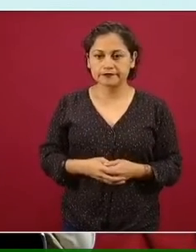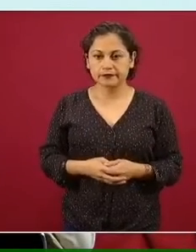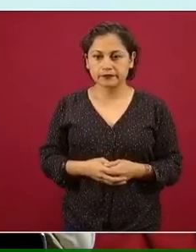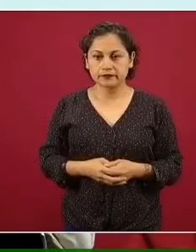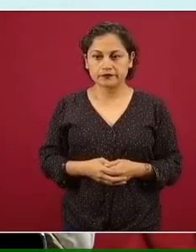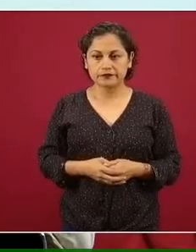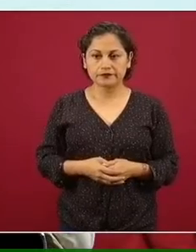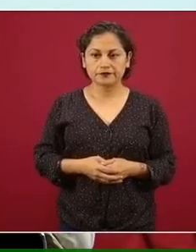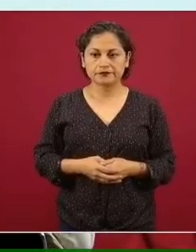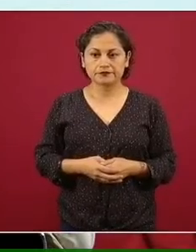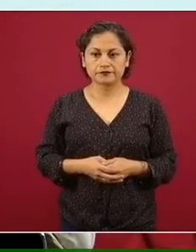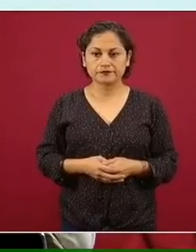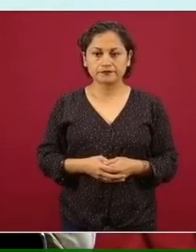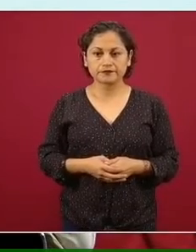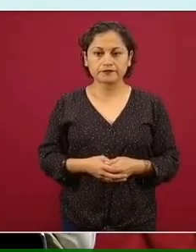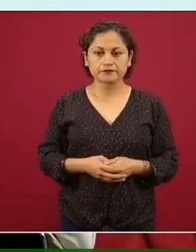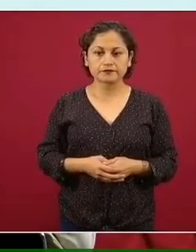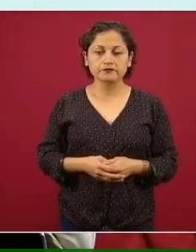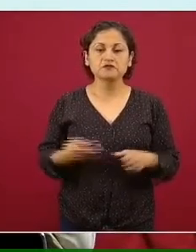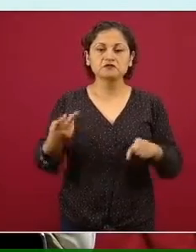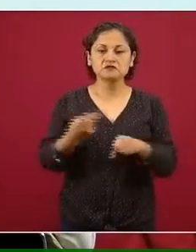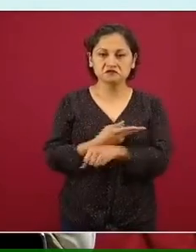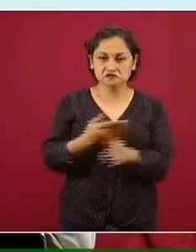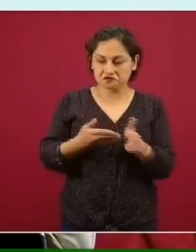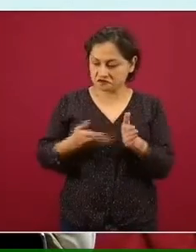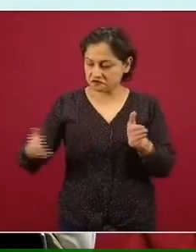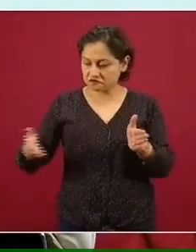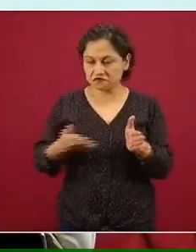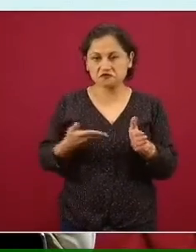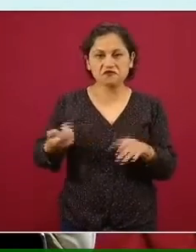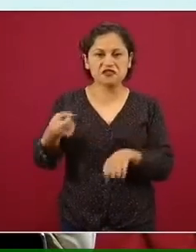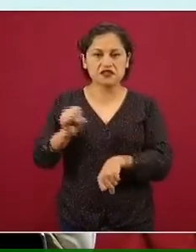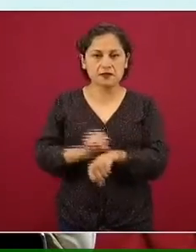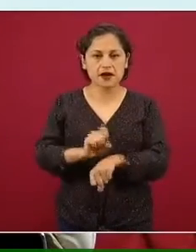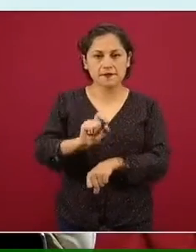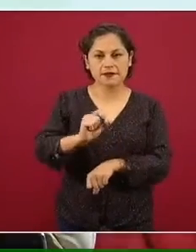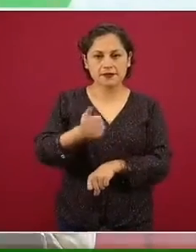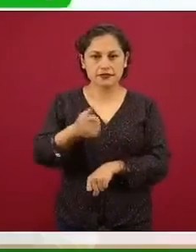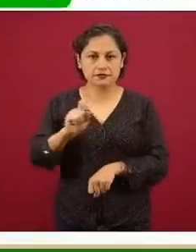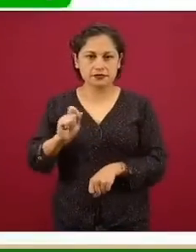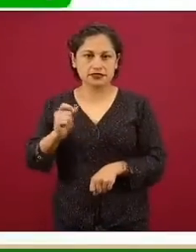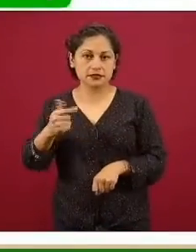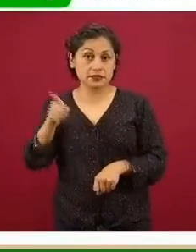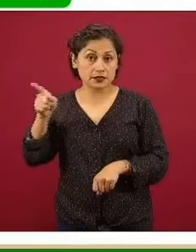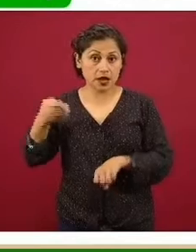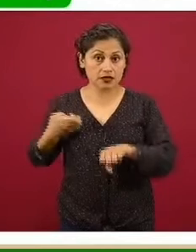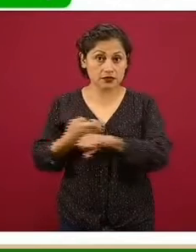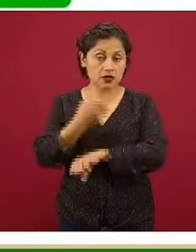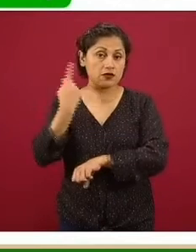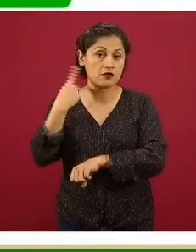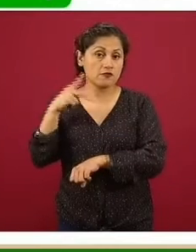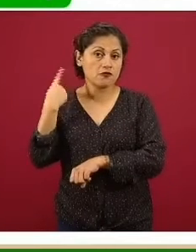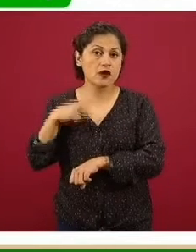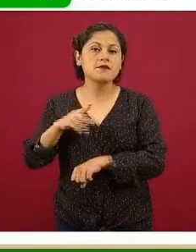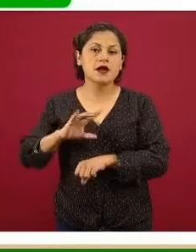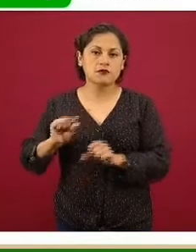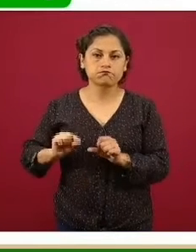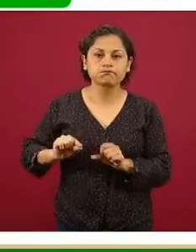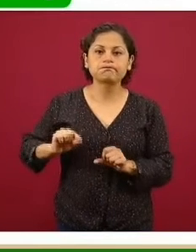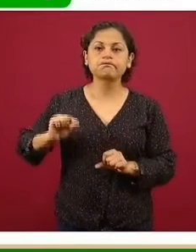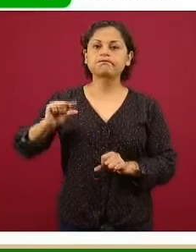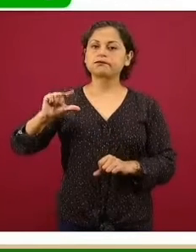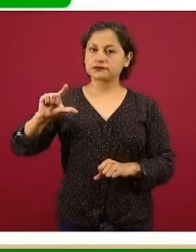ya los casos como en la semana 26 y 27 para el estado de Puebla han tenido ya un descenso